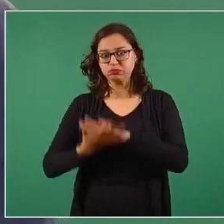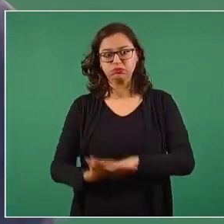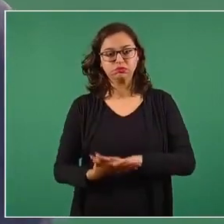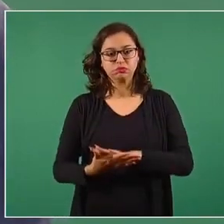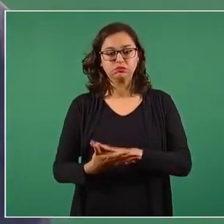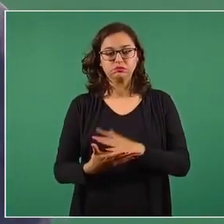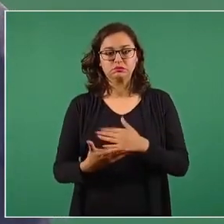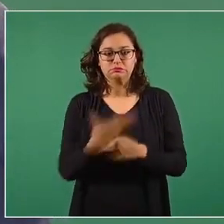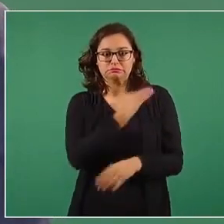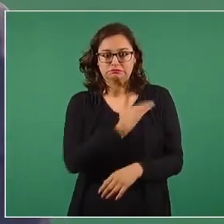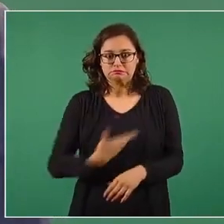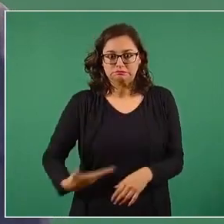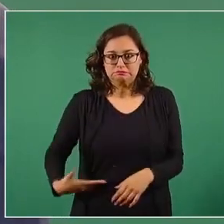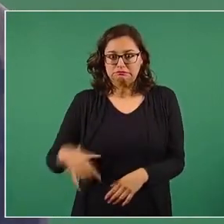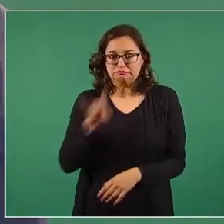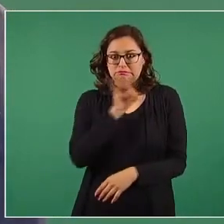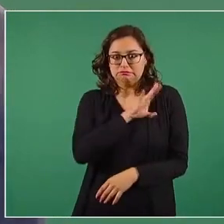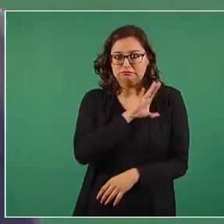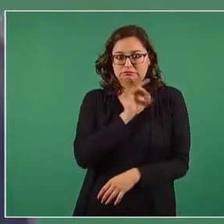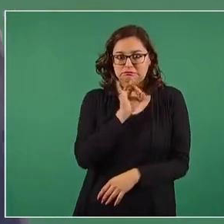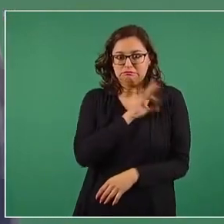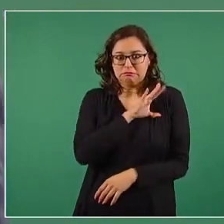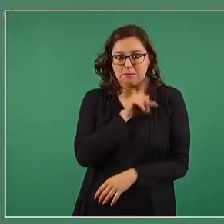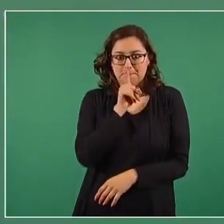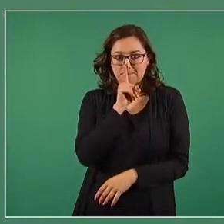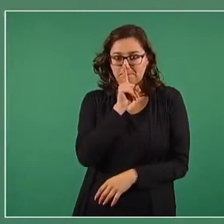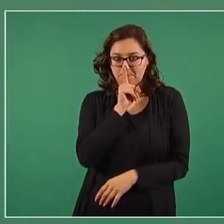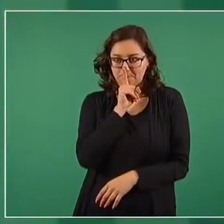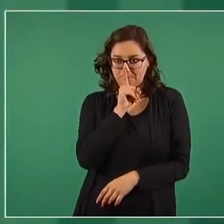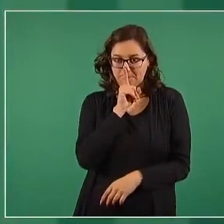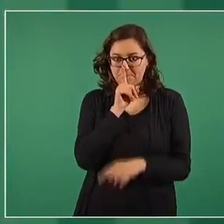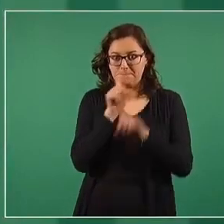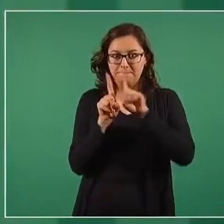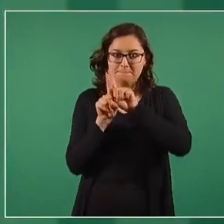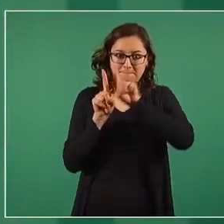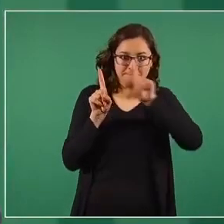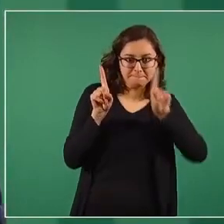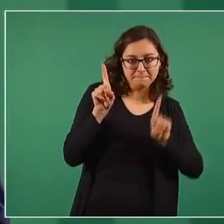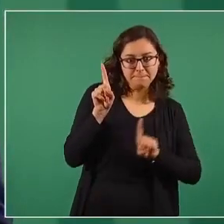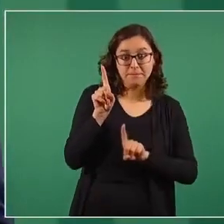y el presidente se convirtió en soldado de ese medio.